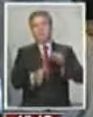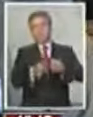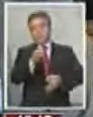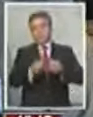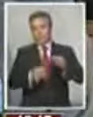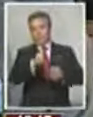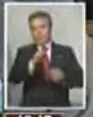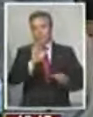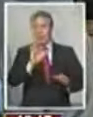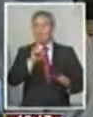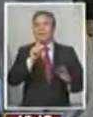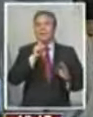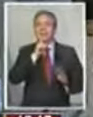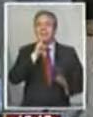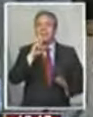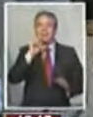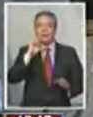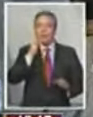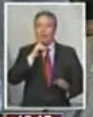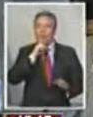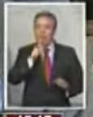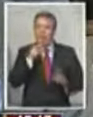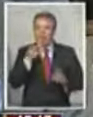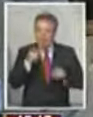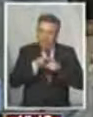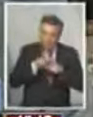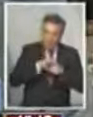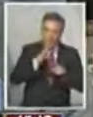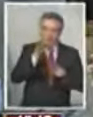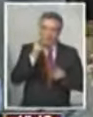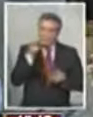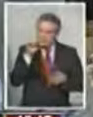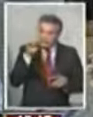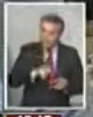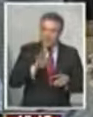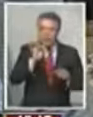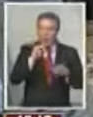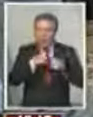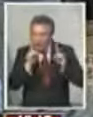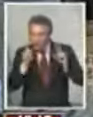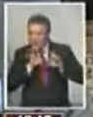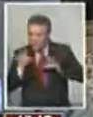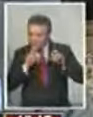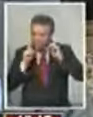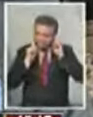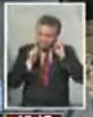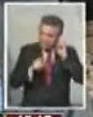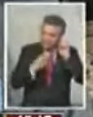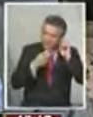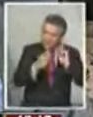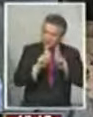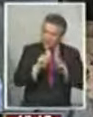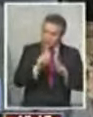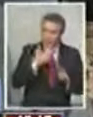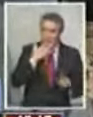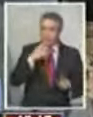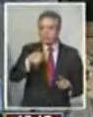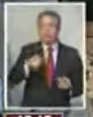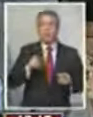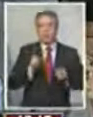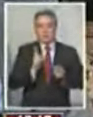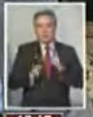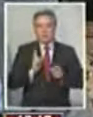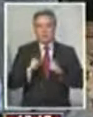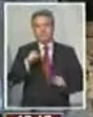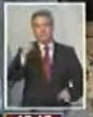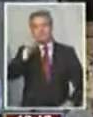definir algunas situaciones, abuso o simulación u otras imputaciones, que evidentemente no es conveniente que lo haga la autoridad administrativa,